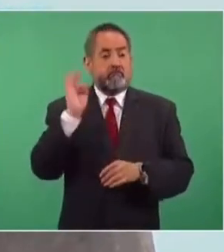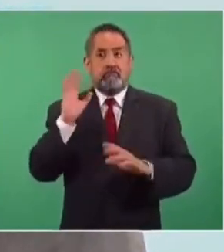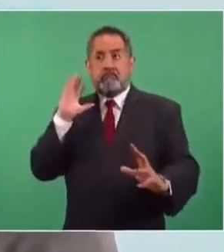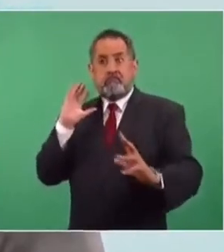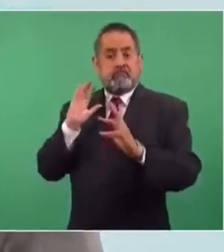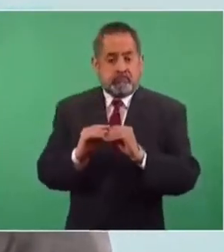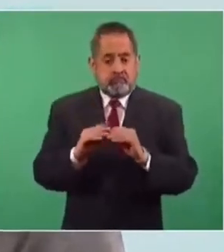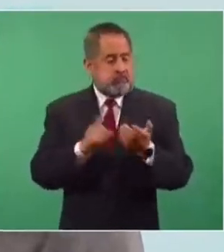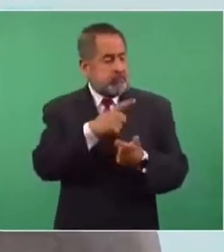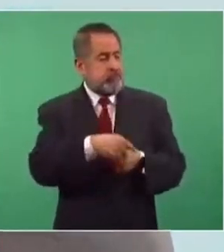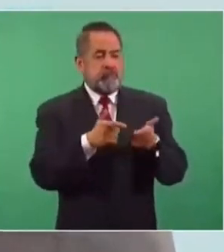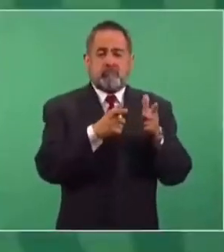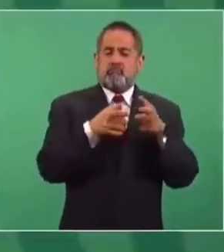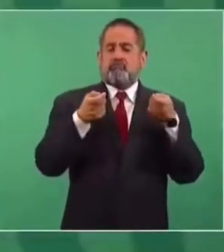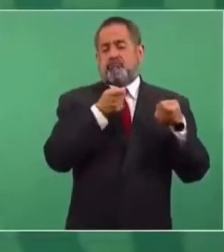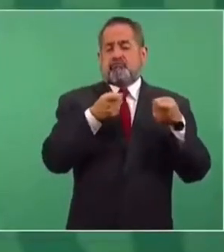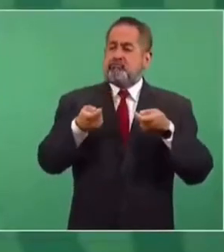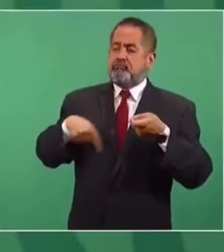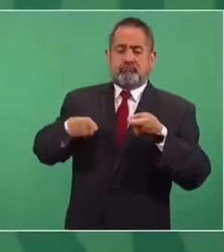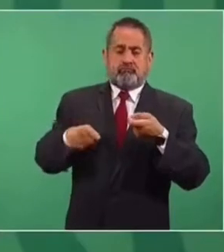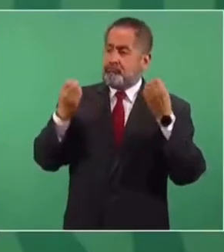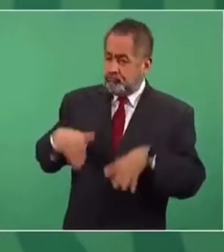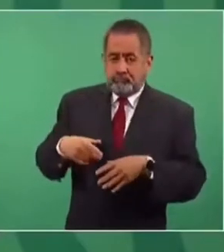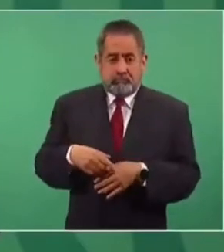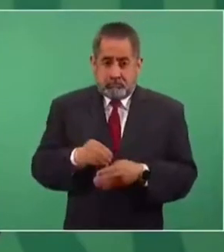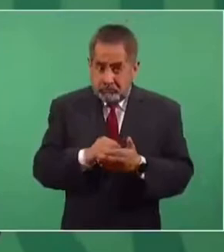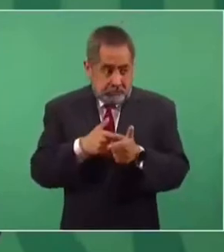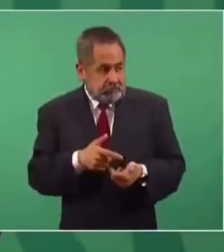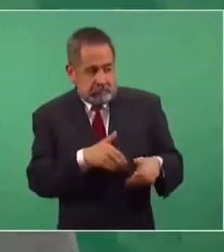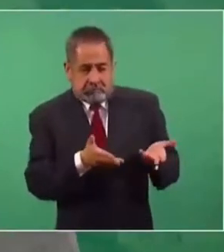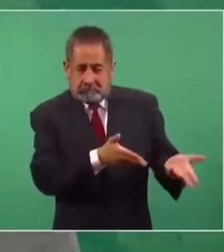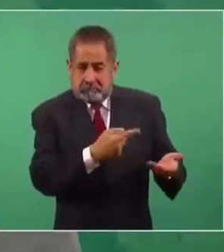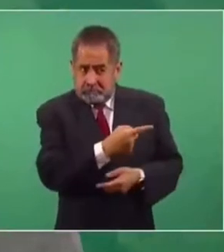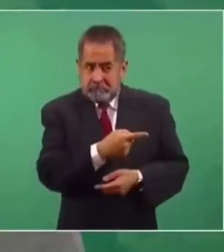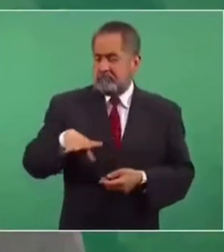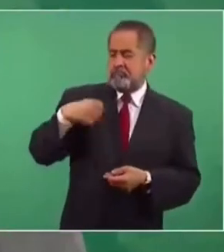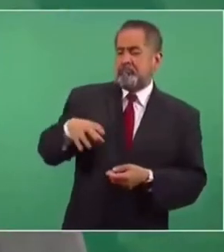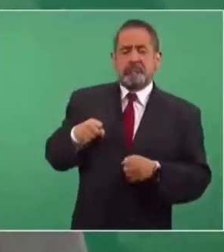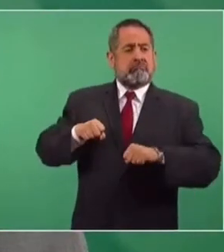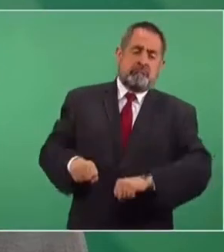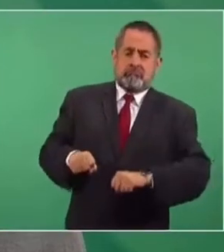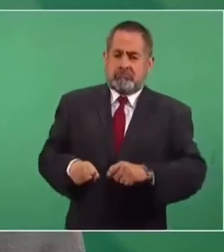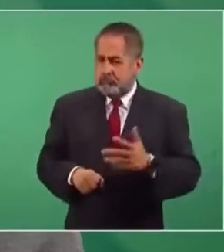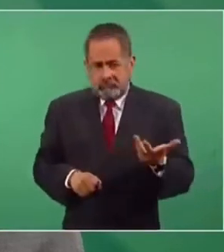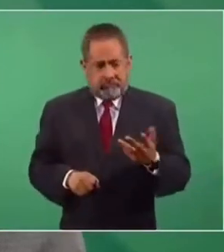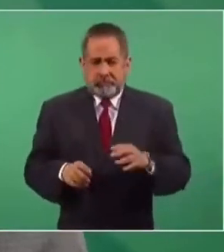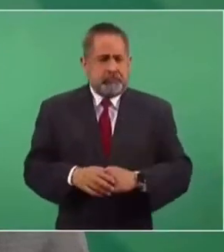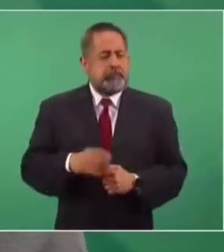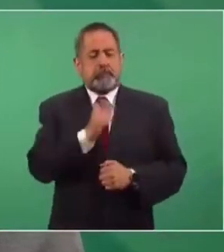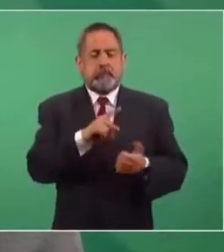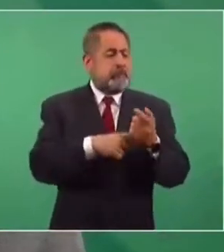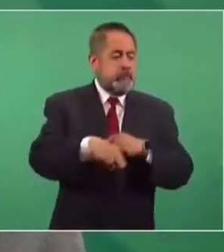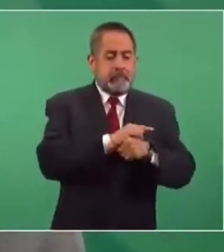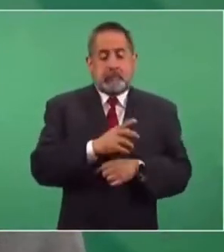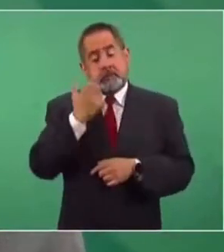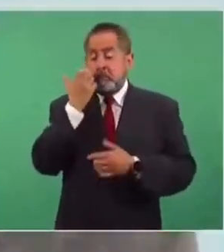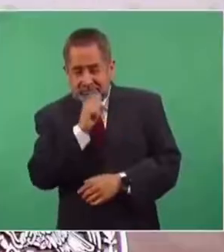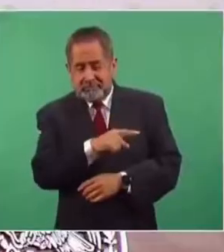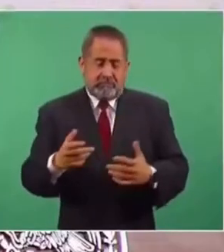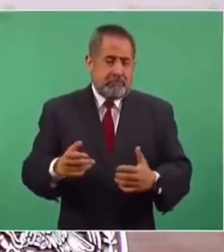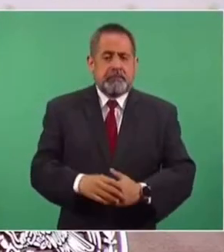daño que la oligarquía ha causado al país, sigamos permitiendo el abuso y la prepotencia bajo la excusa del Estado de